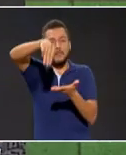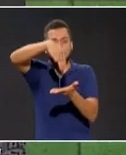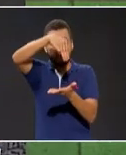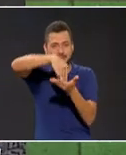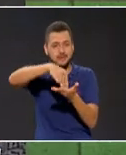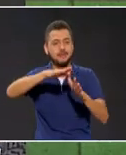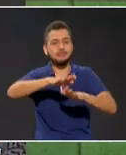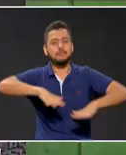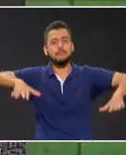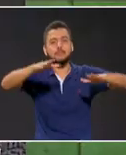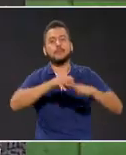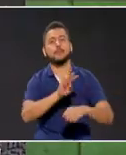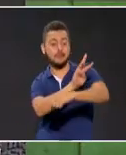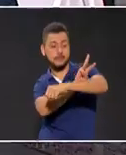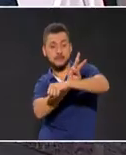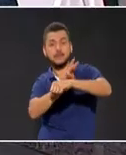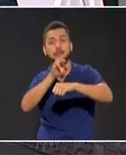señales